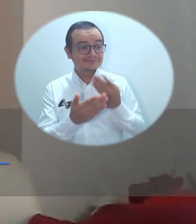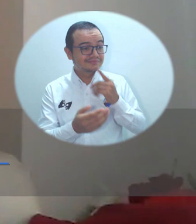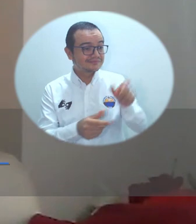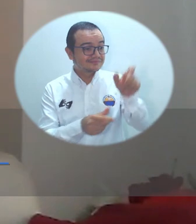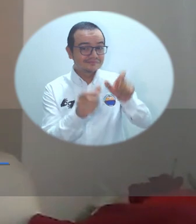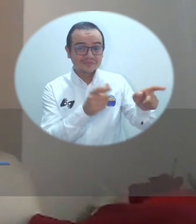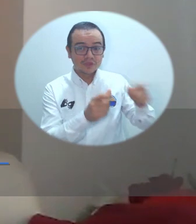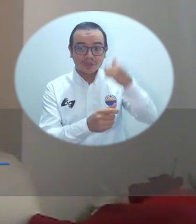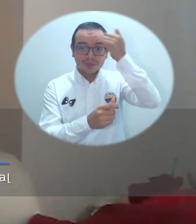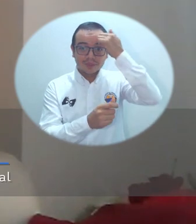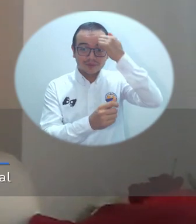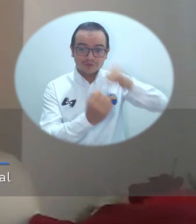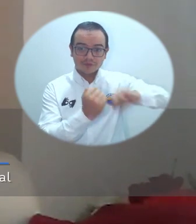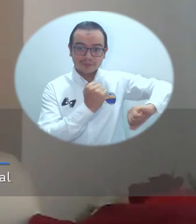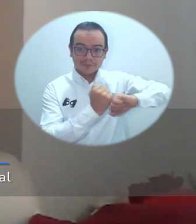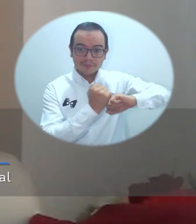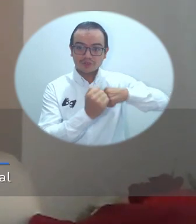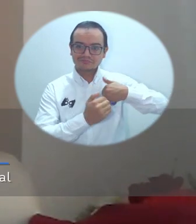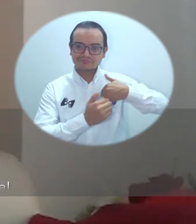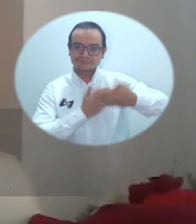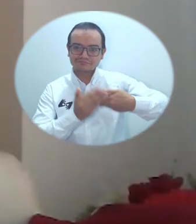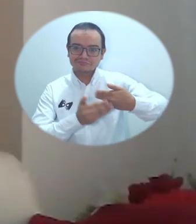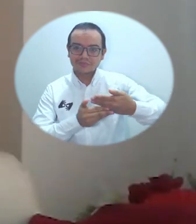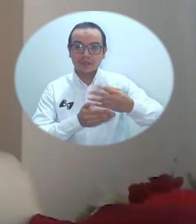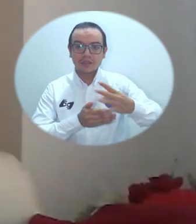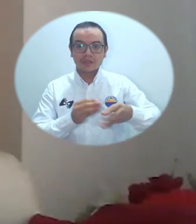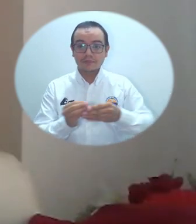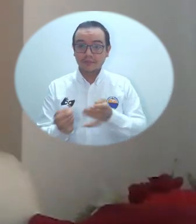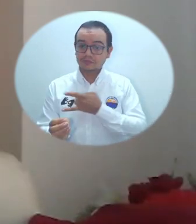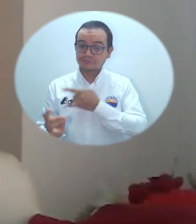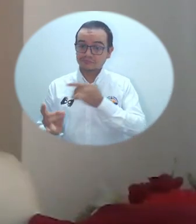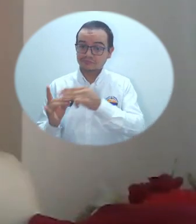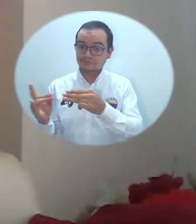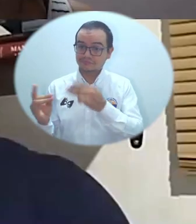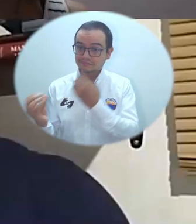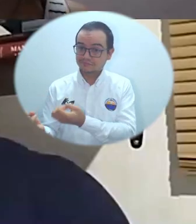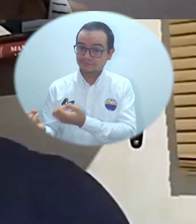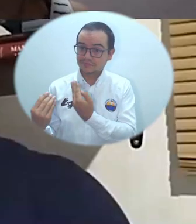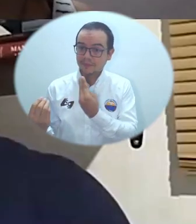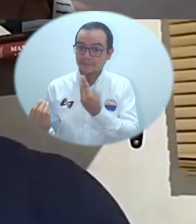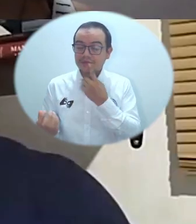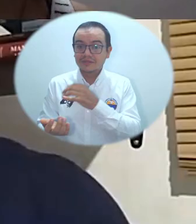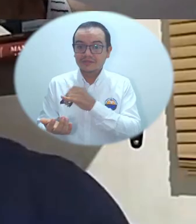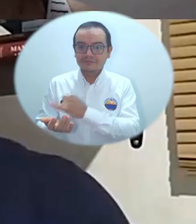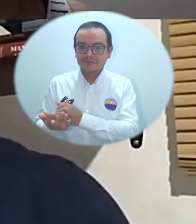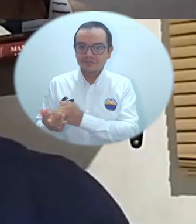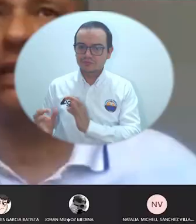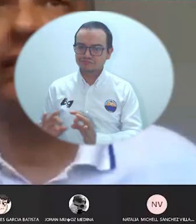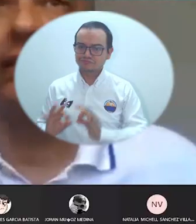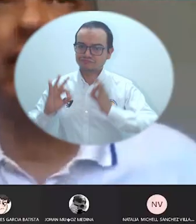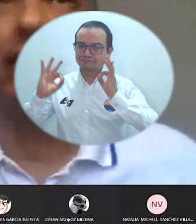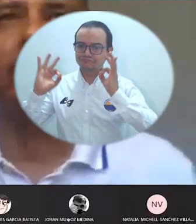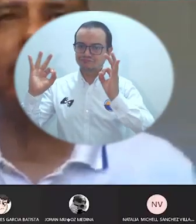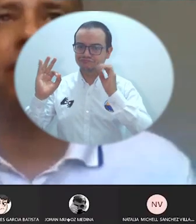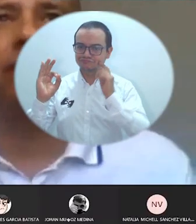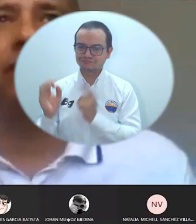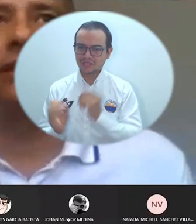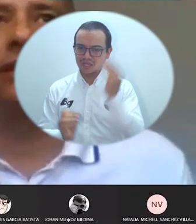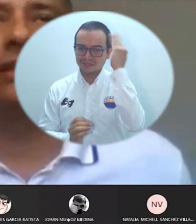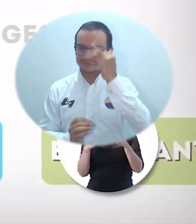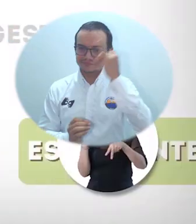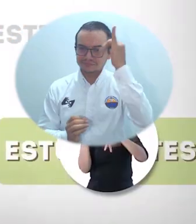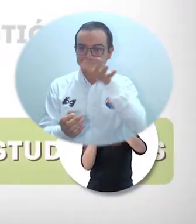este proceso y a la Universidad del Magdalena por brindar y garantizar la alta calidad académica a través